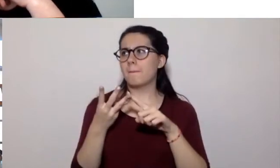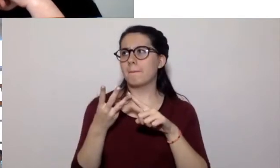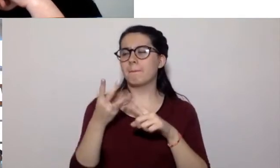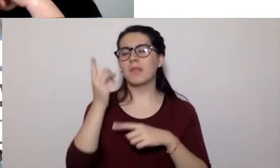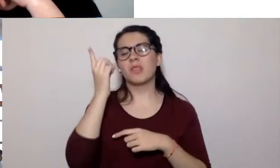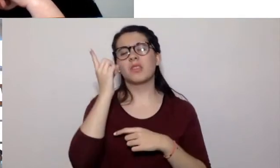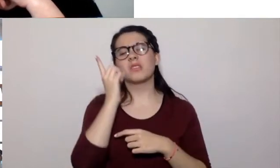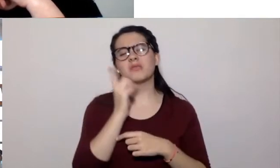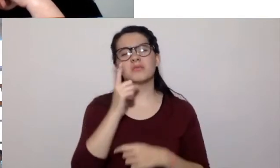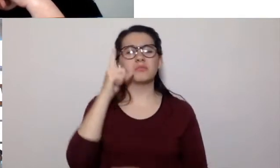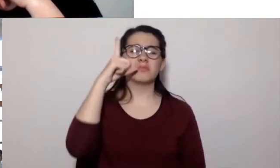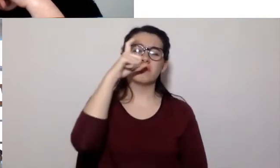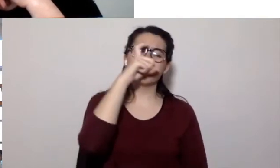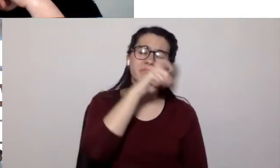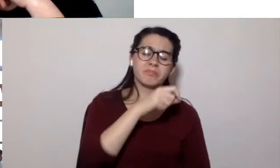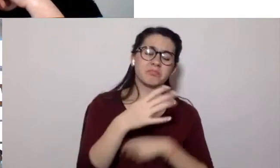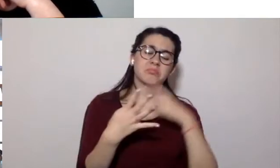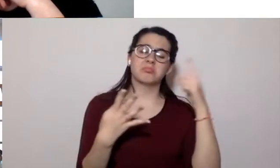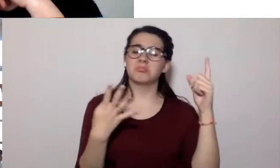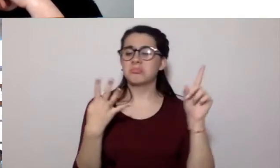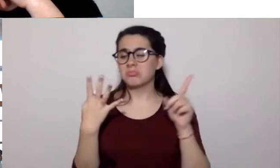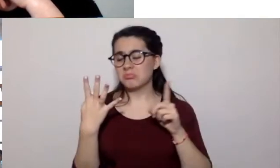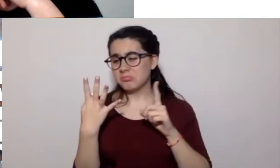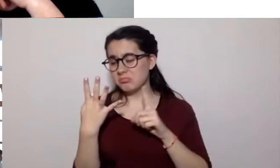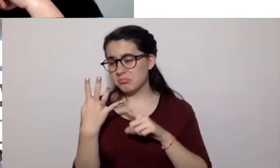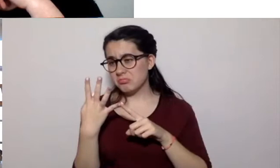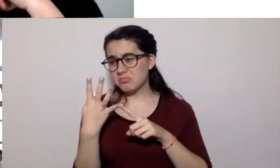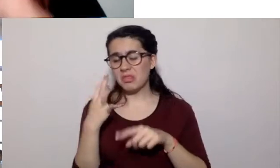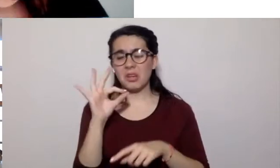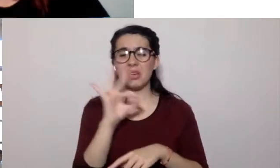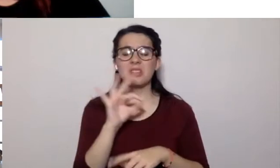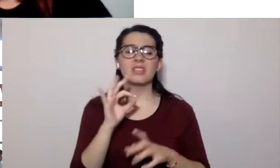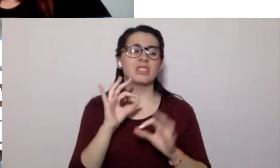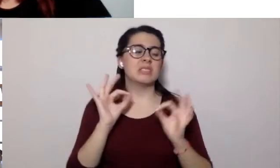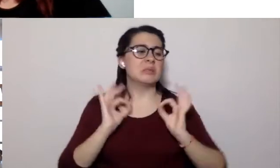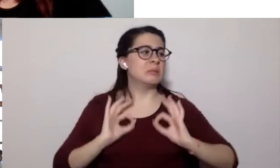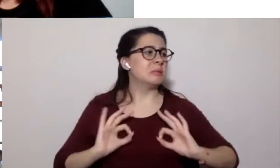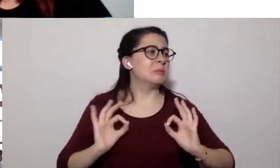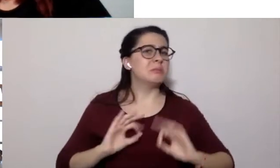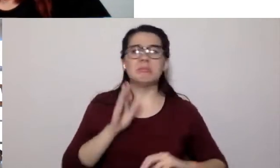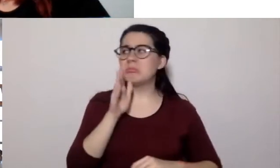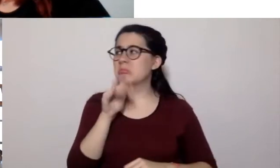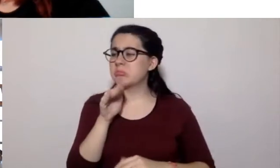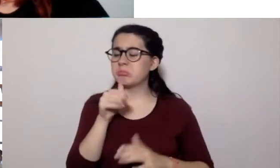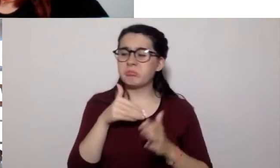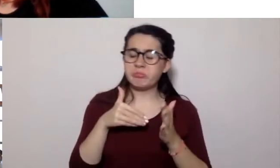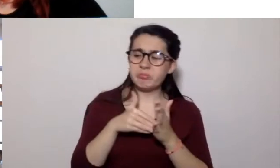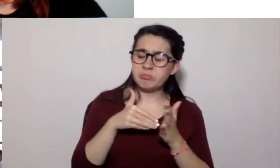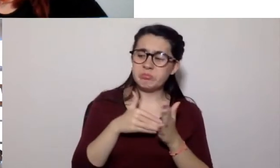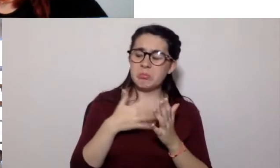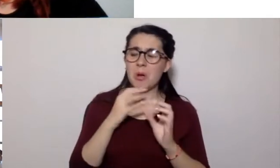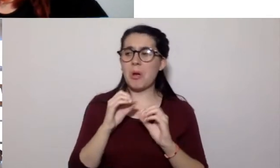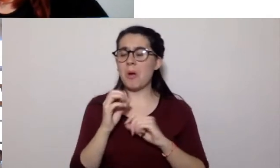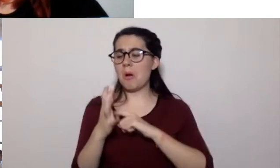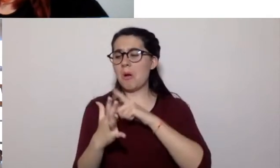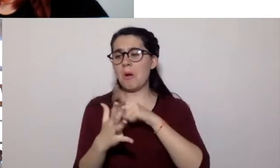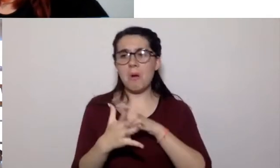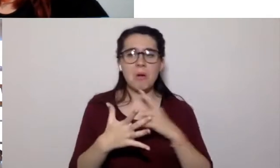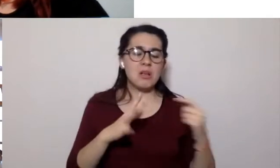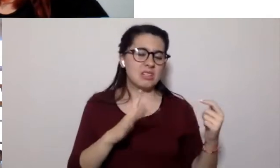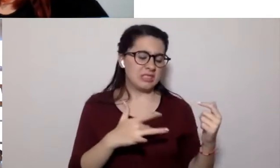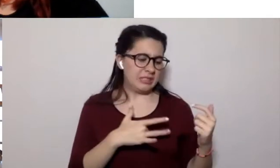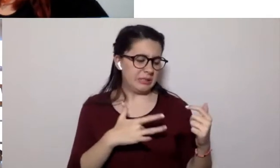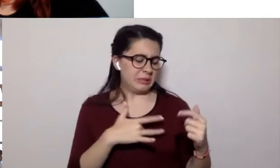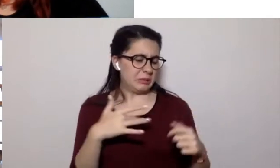dormir, inquietud o no te puedes relajar, sientes que te palpita el corazón,